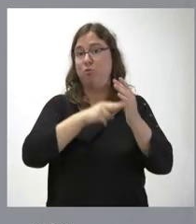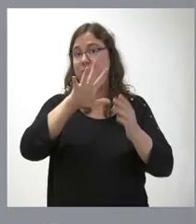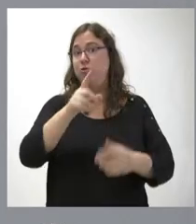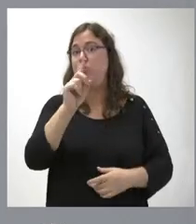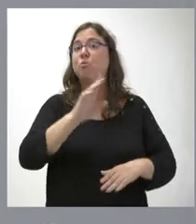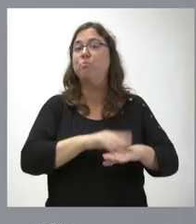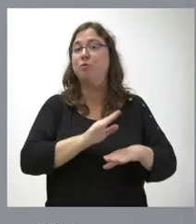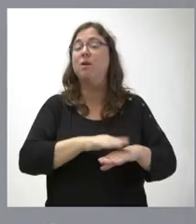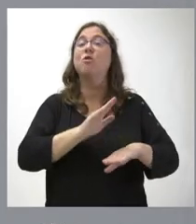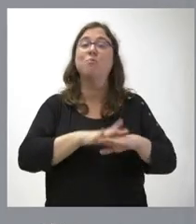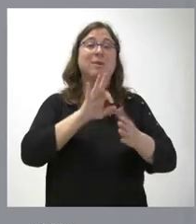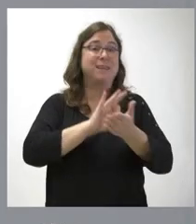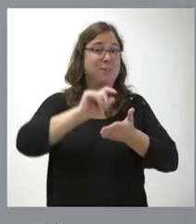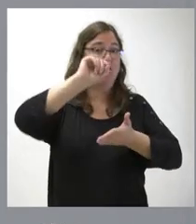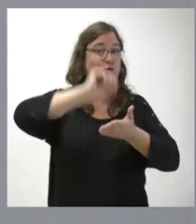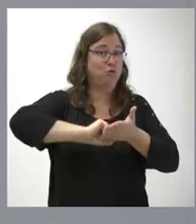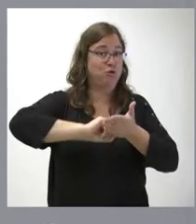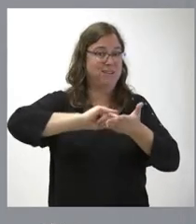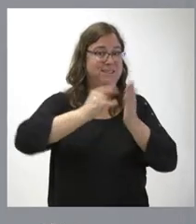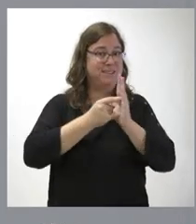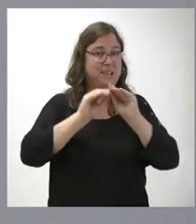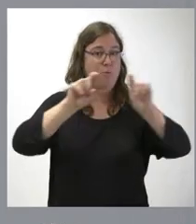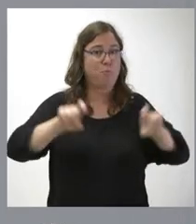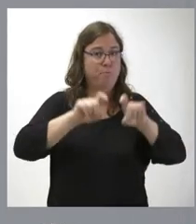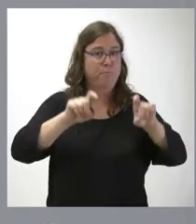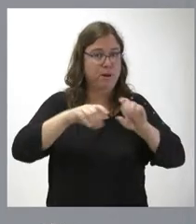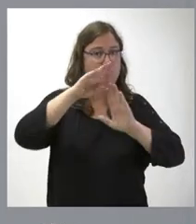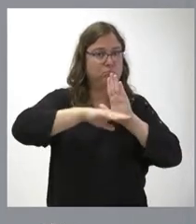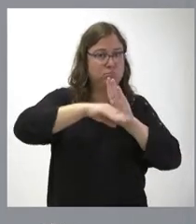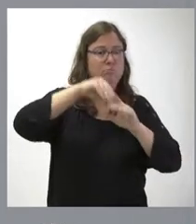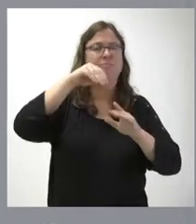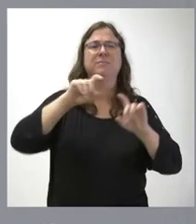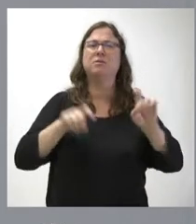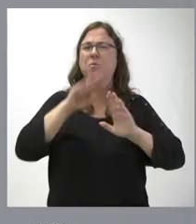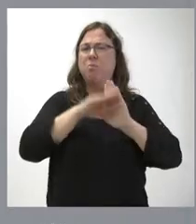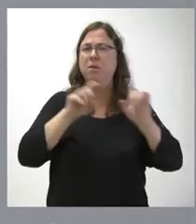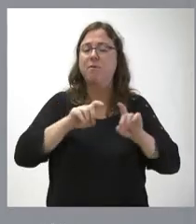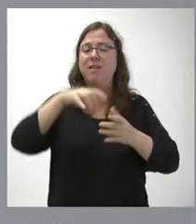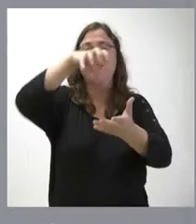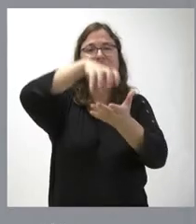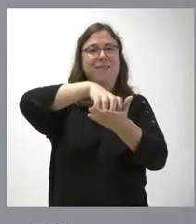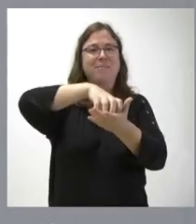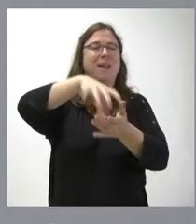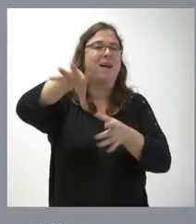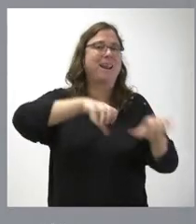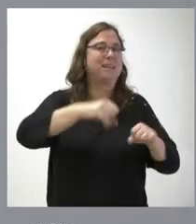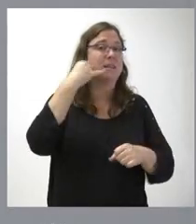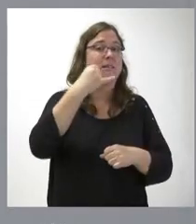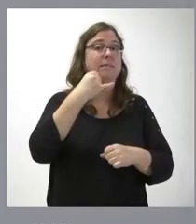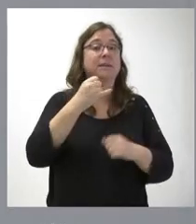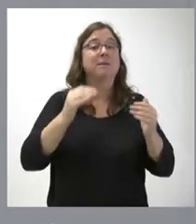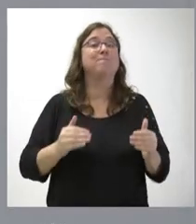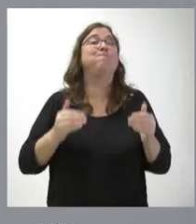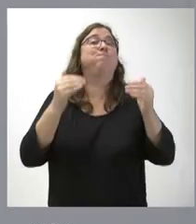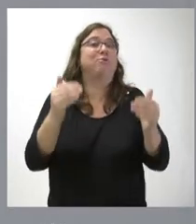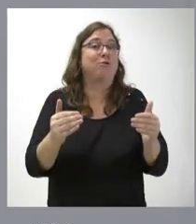servicio que se contrata que es todo el sistema operativo informático para la central de reservas tiene una nueva prórroga y